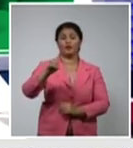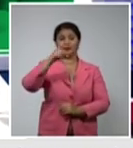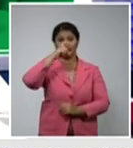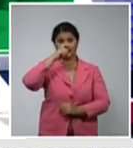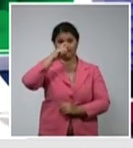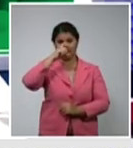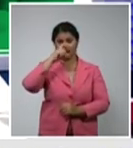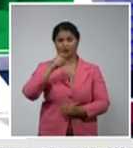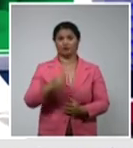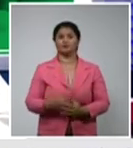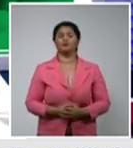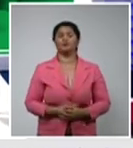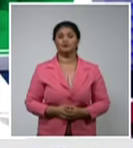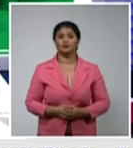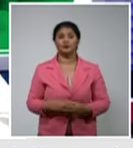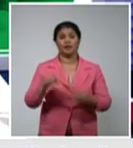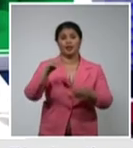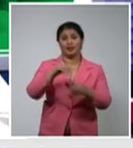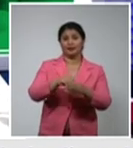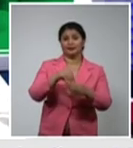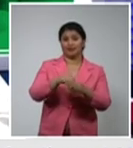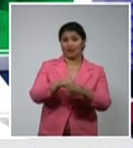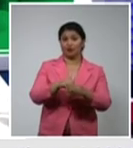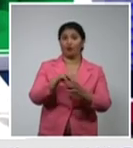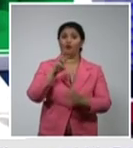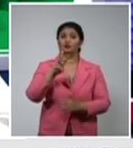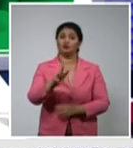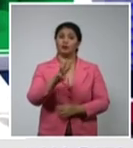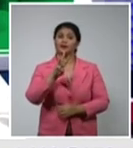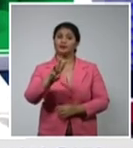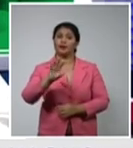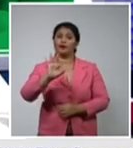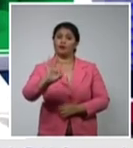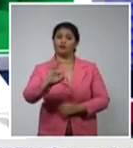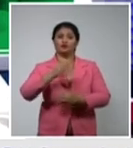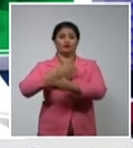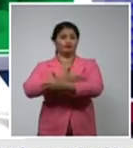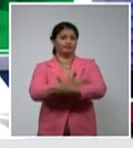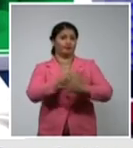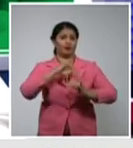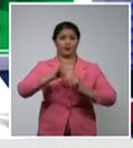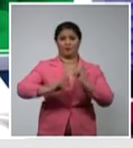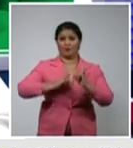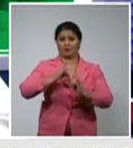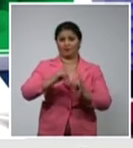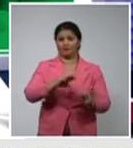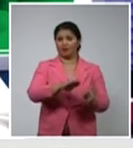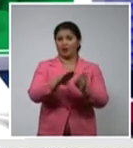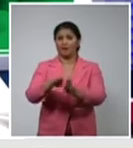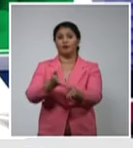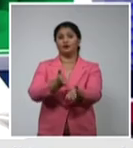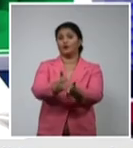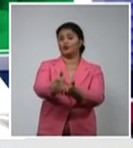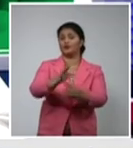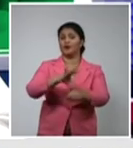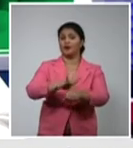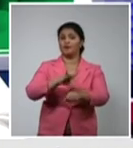y de ellos 338 lactantes. Activos